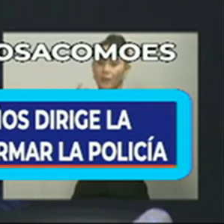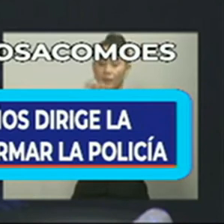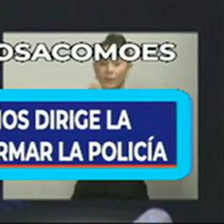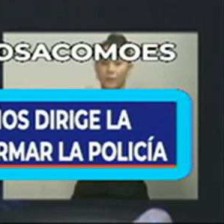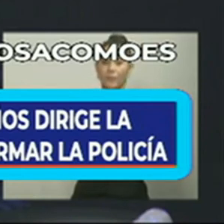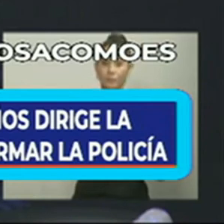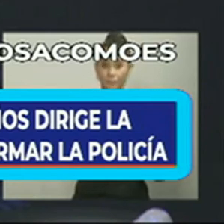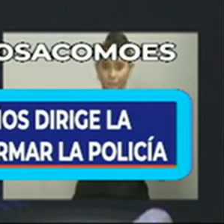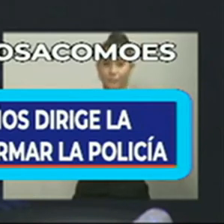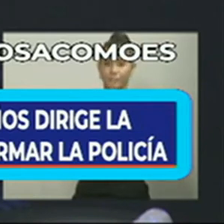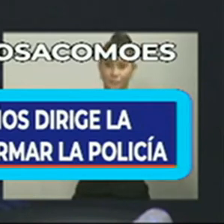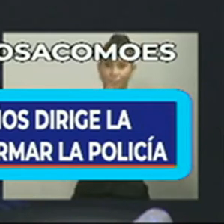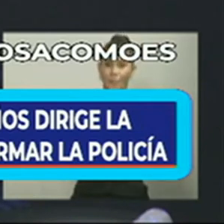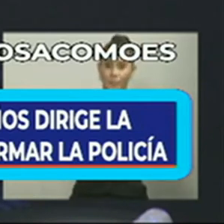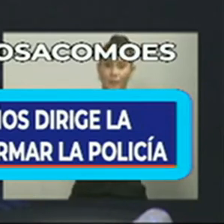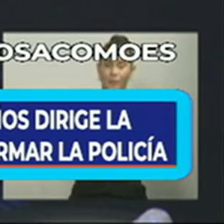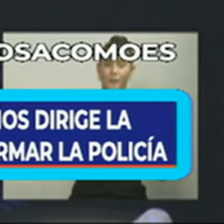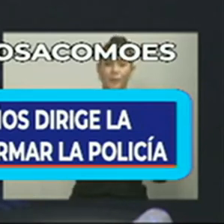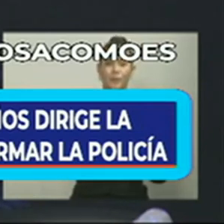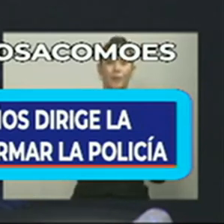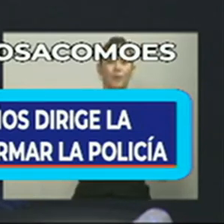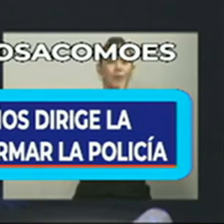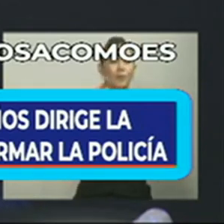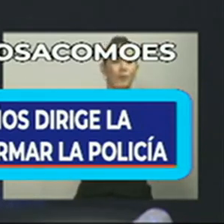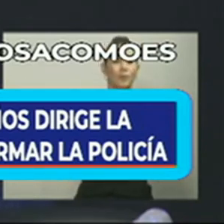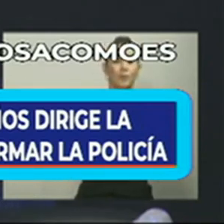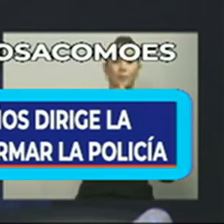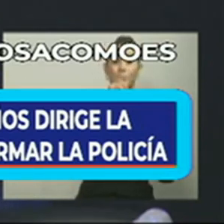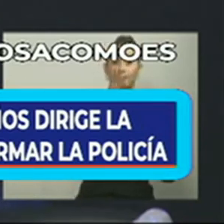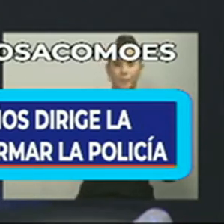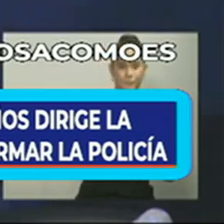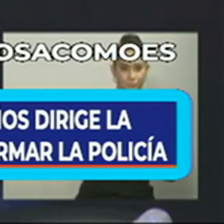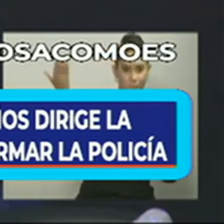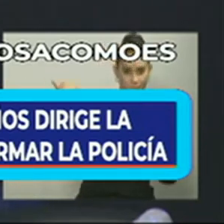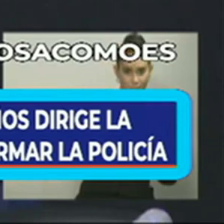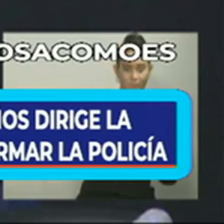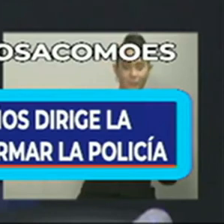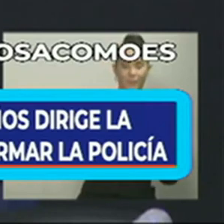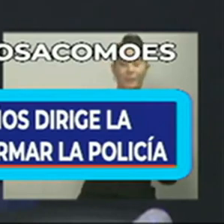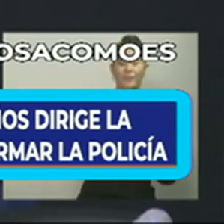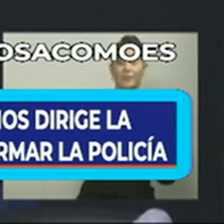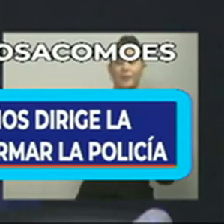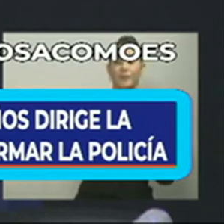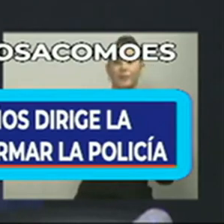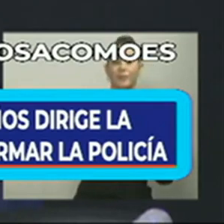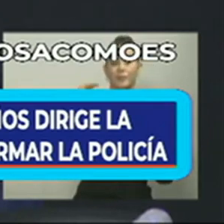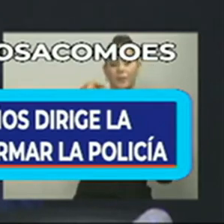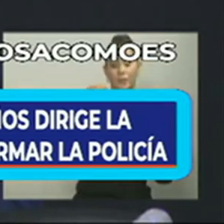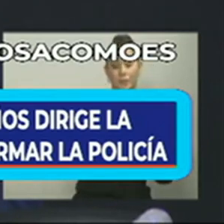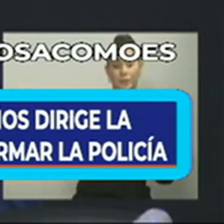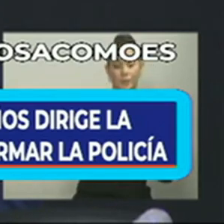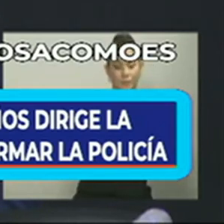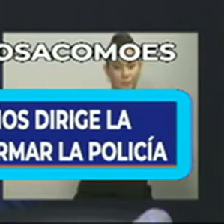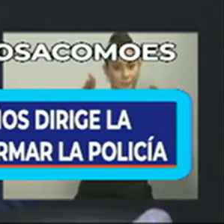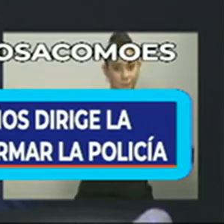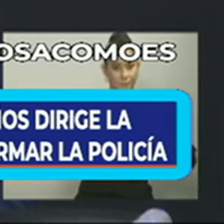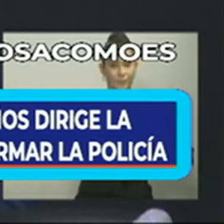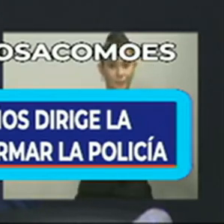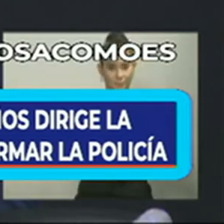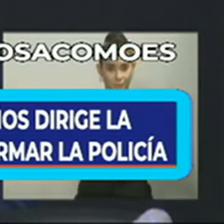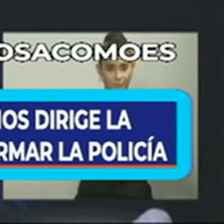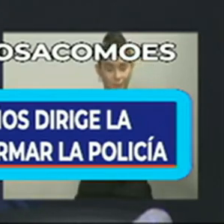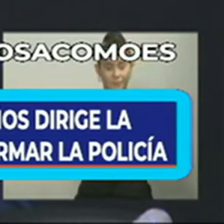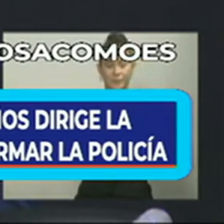Nacional, celebrado en mayo pasado, y que contó con la participación del Ministerio de Interior y